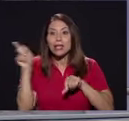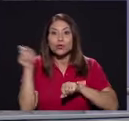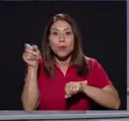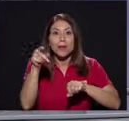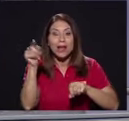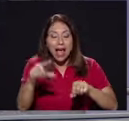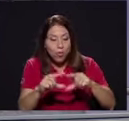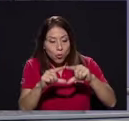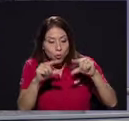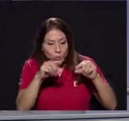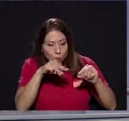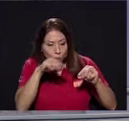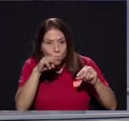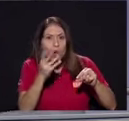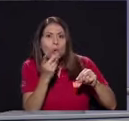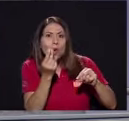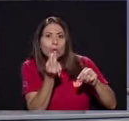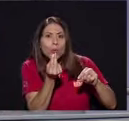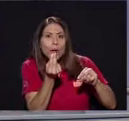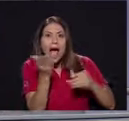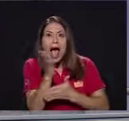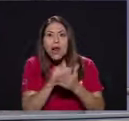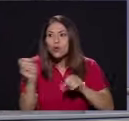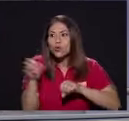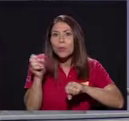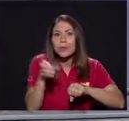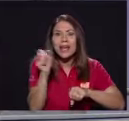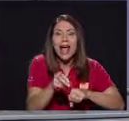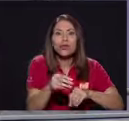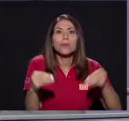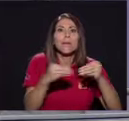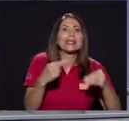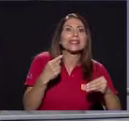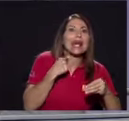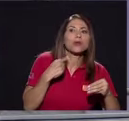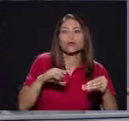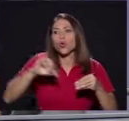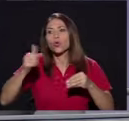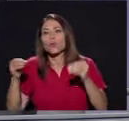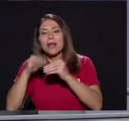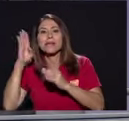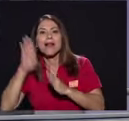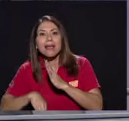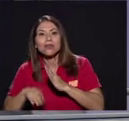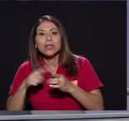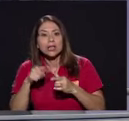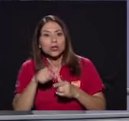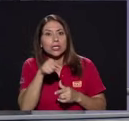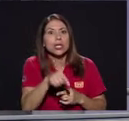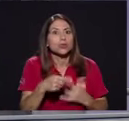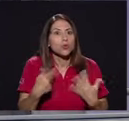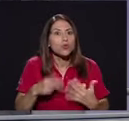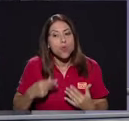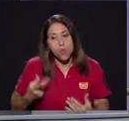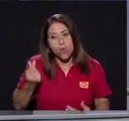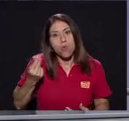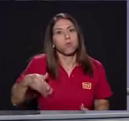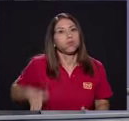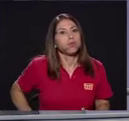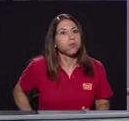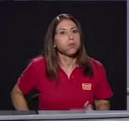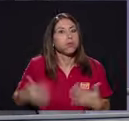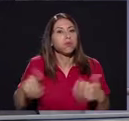los productos. Y se ha descubierto que hay supermercados que tienen hasta un 132% más caro el producto. Eso va directamente al bolsillo de los dueños de